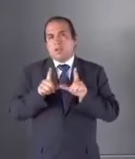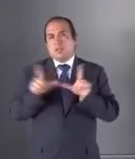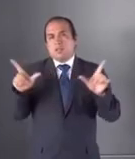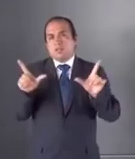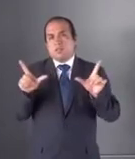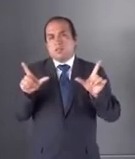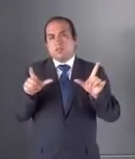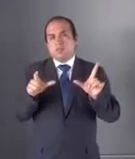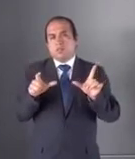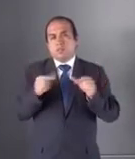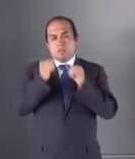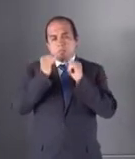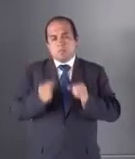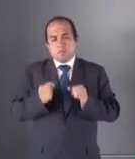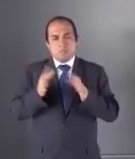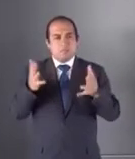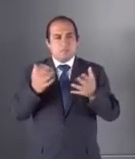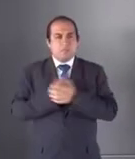el que están.